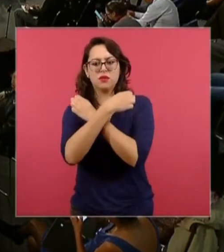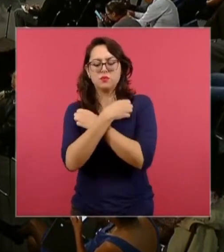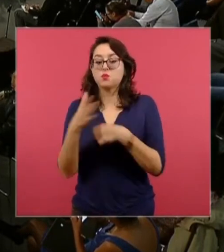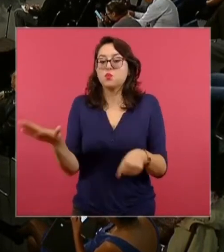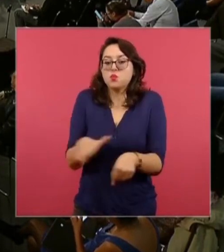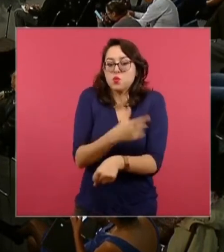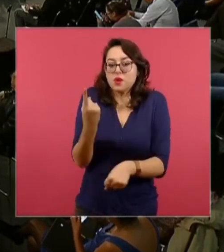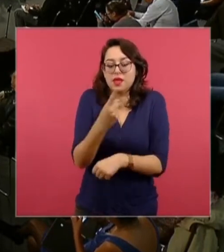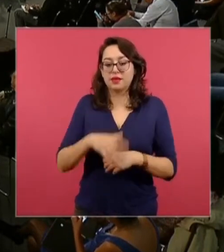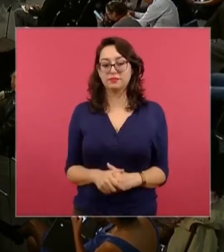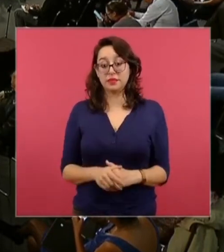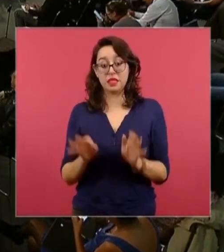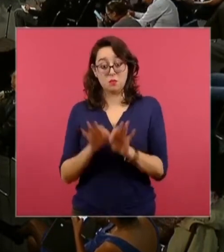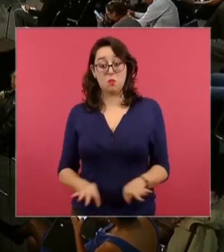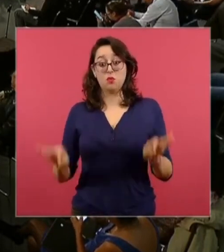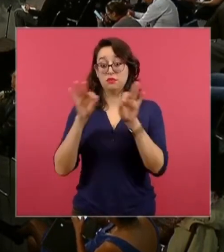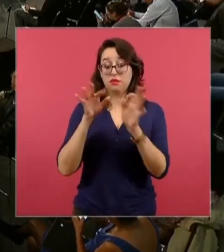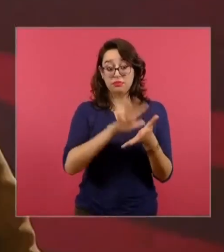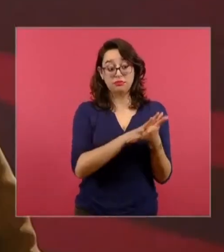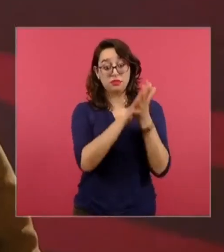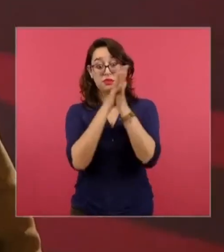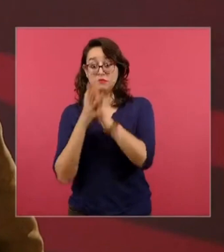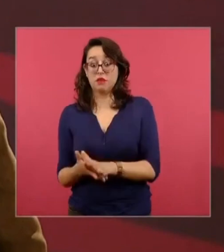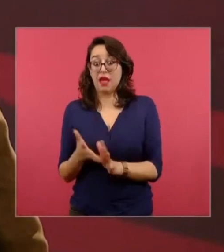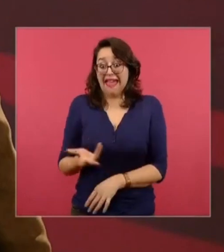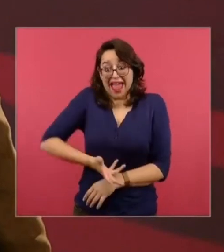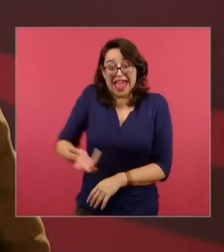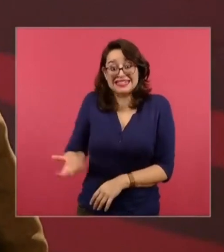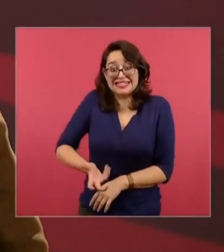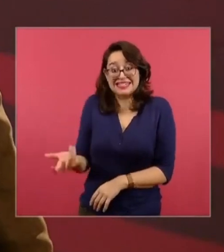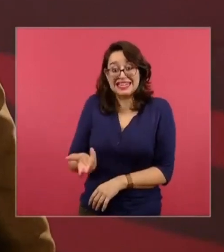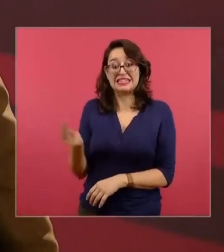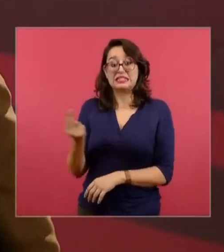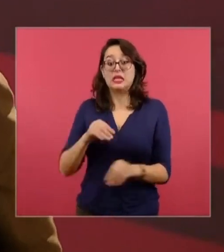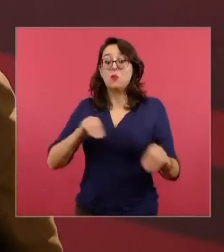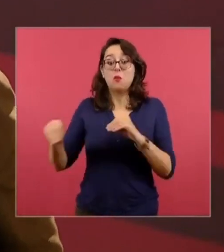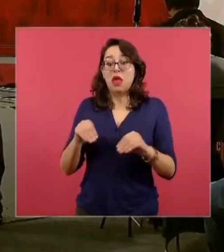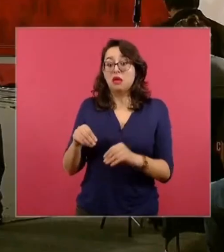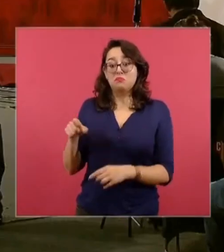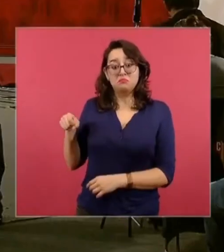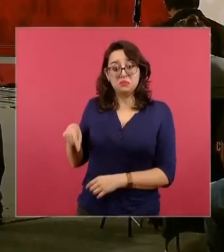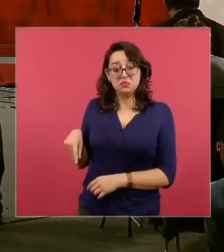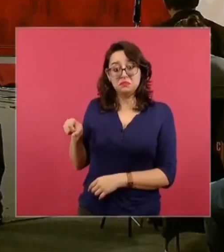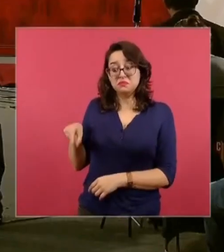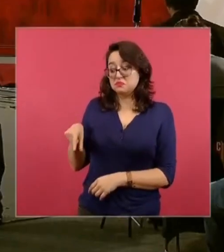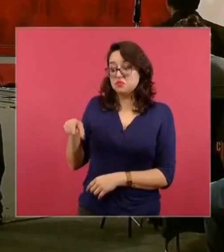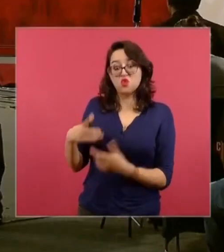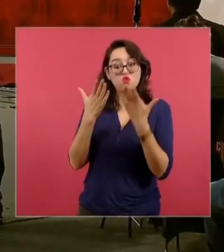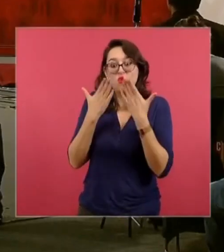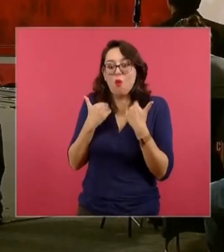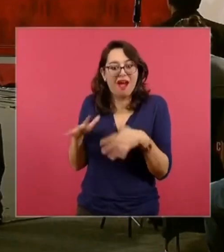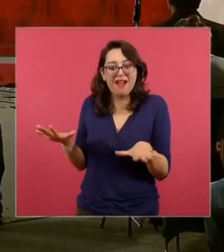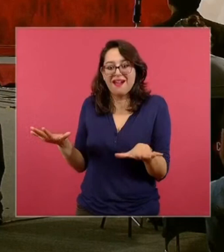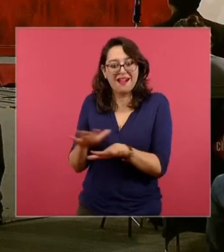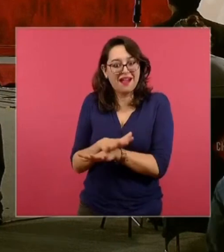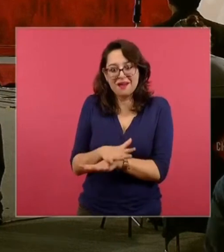tener transformación sin acción, es base de la pedagogía crítica. Estamos moviéndonos de un paradigma positivista,